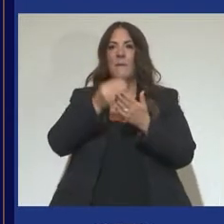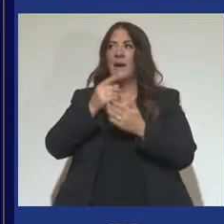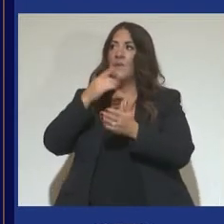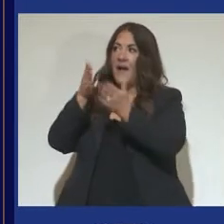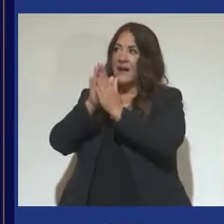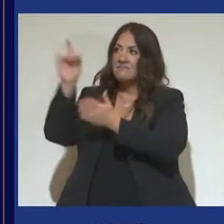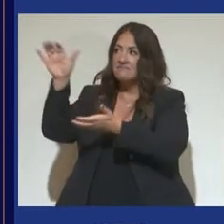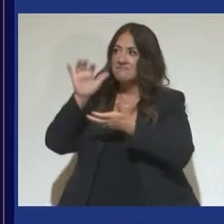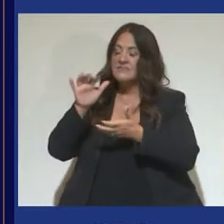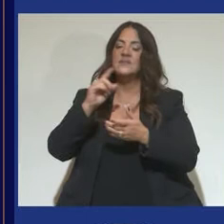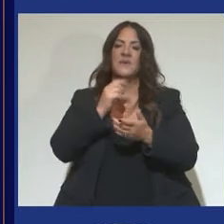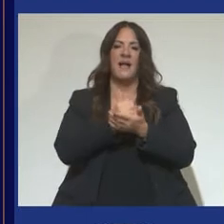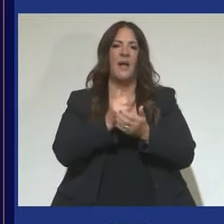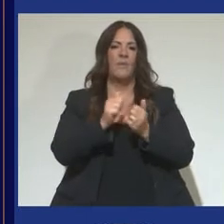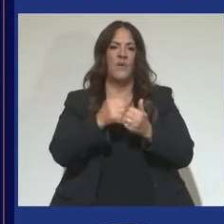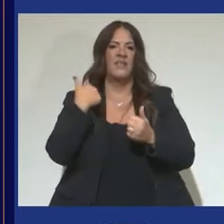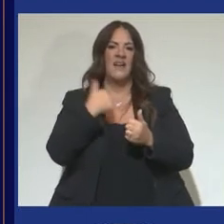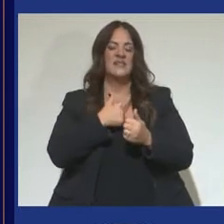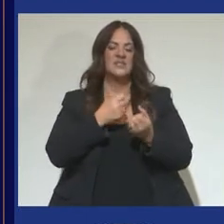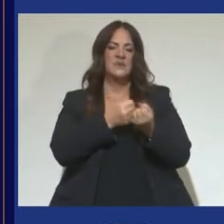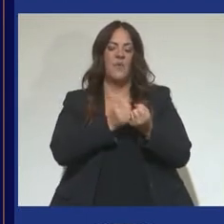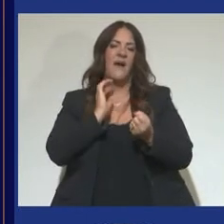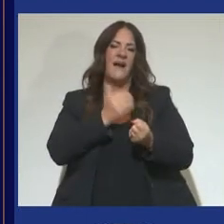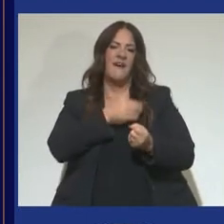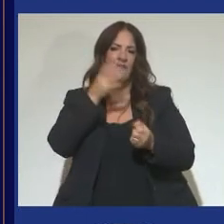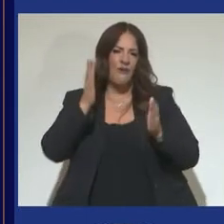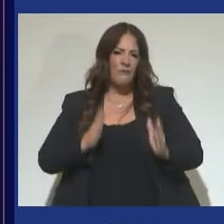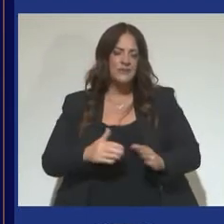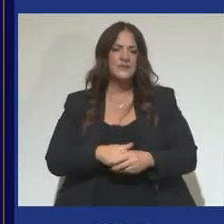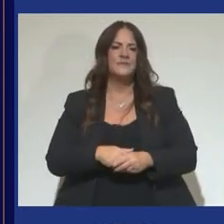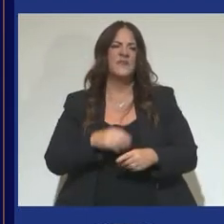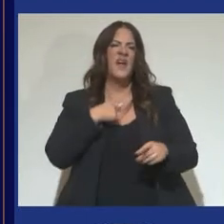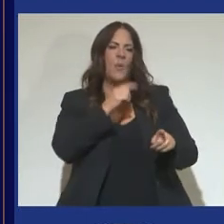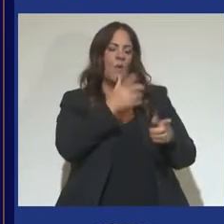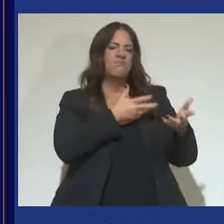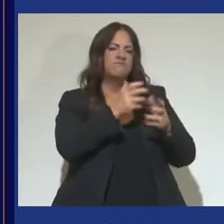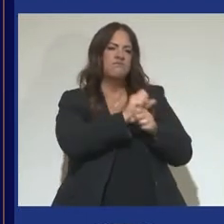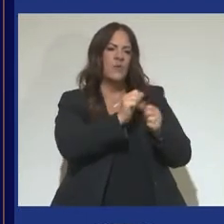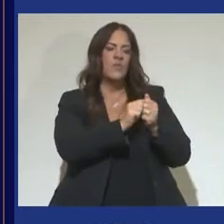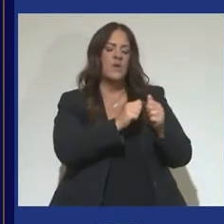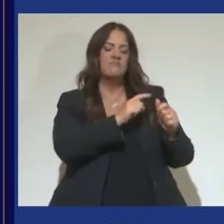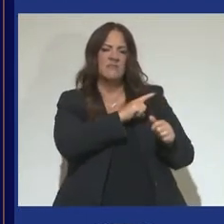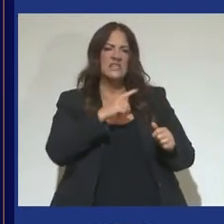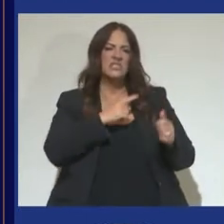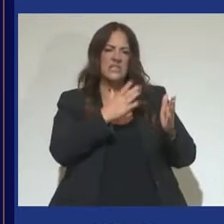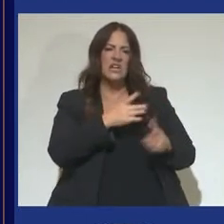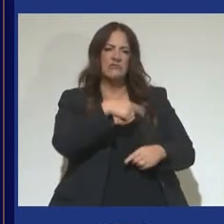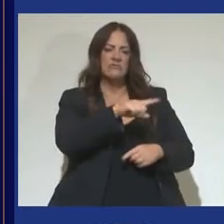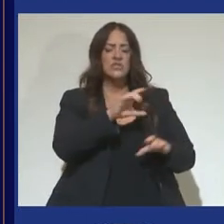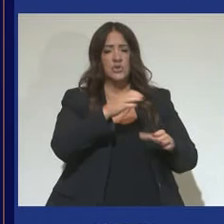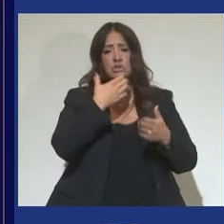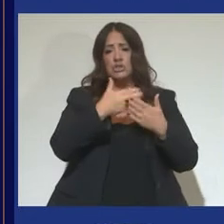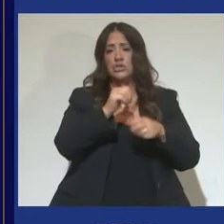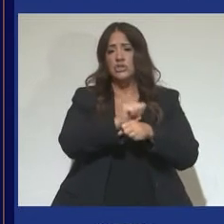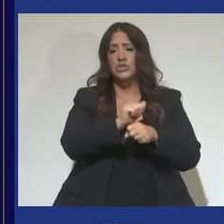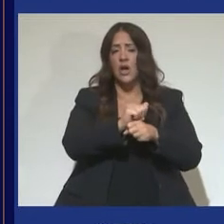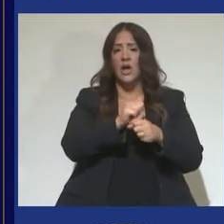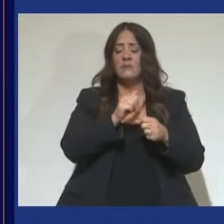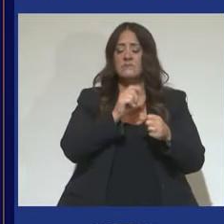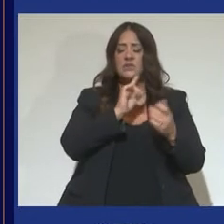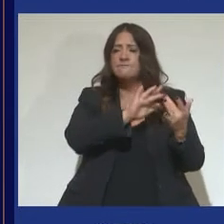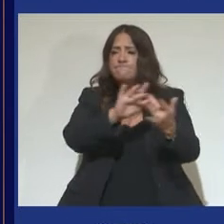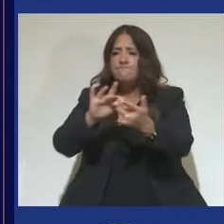y también trabajaremos con la legislatura y luís hartado y muchos otros más